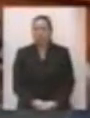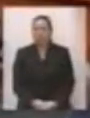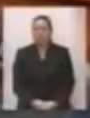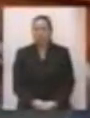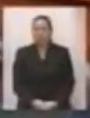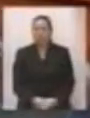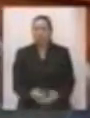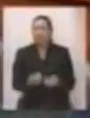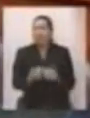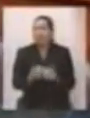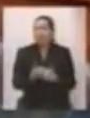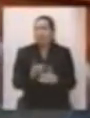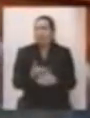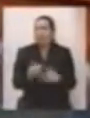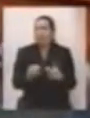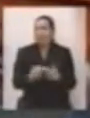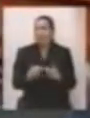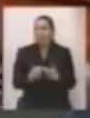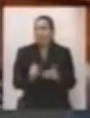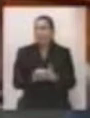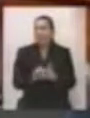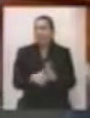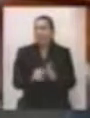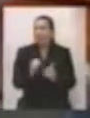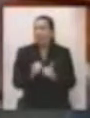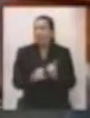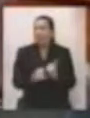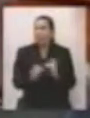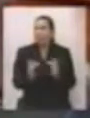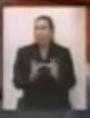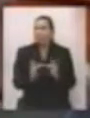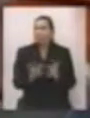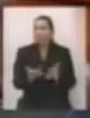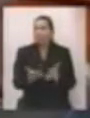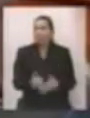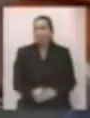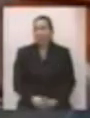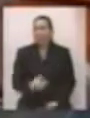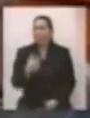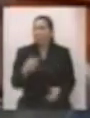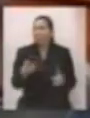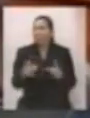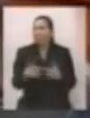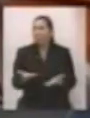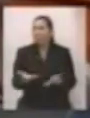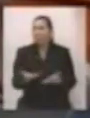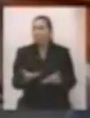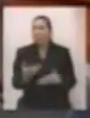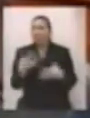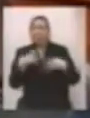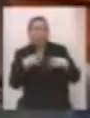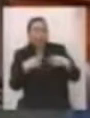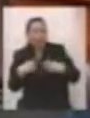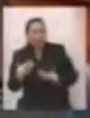redes, enamoramiento a través de las redes, que después terminan en contacto, señor, personal, en